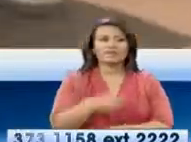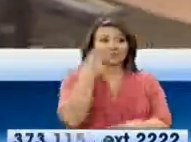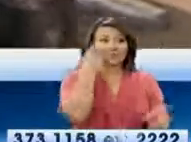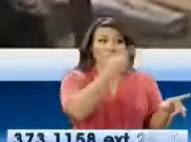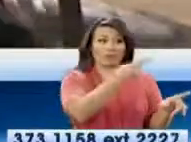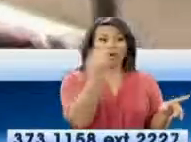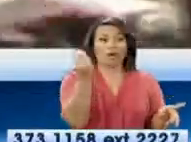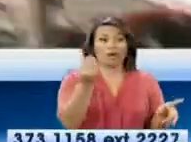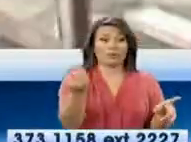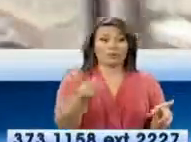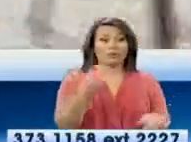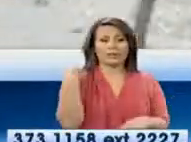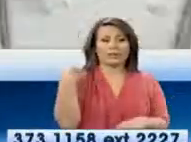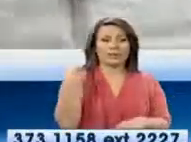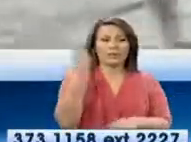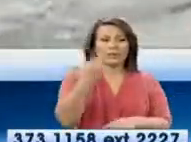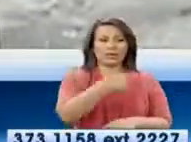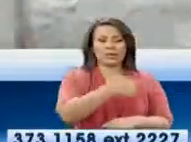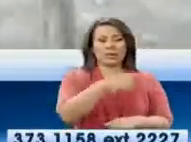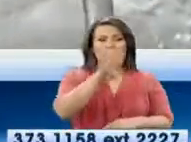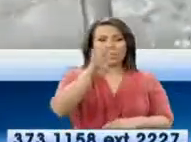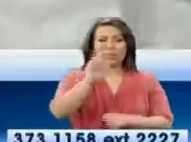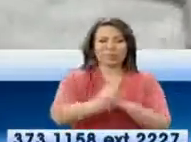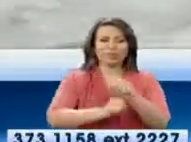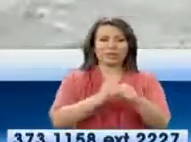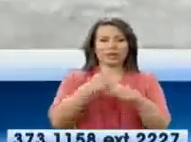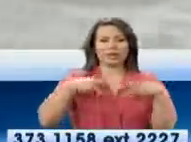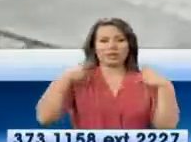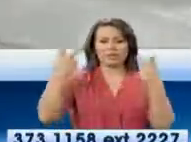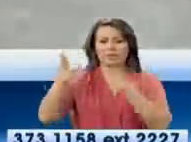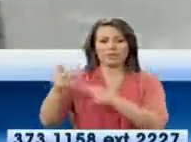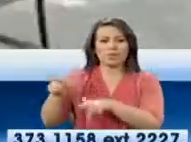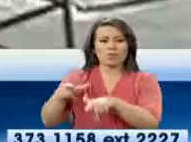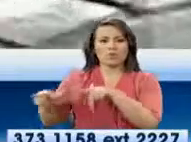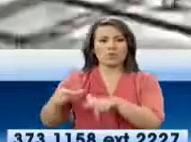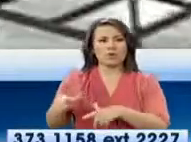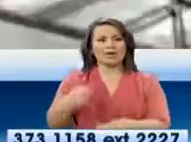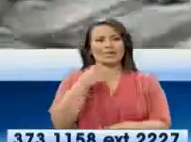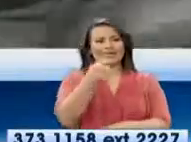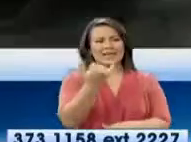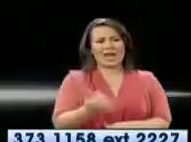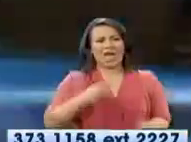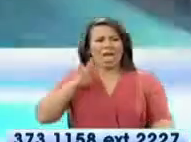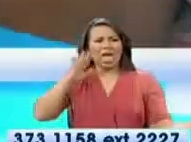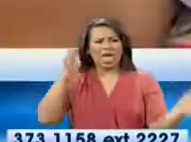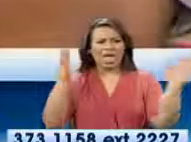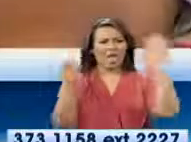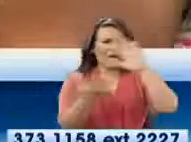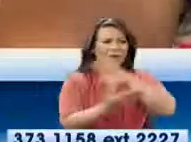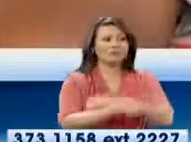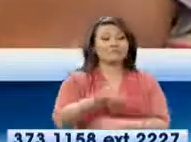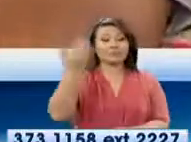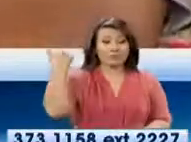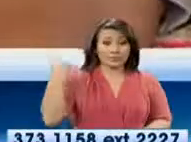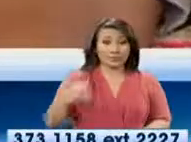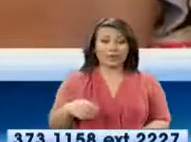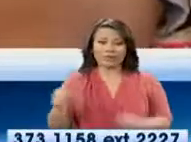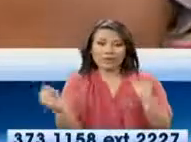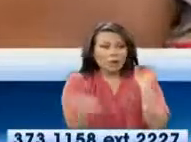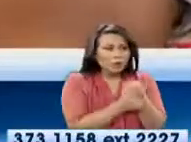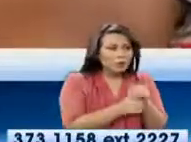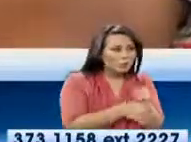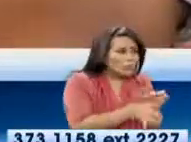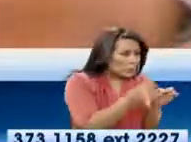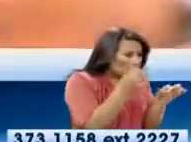más de 40 años en este sector y nos cuentan cómo ha cambiado con el paso de los años. Como antes, antes se escondían para